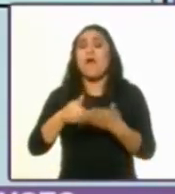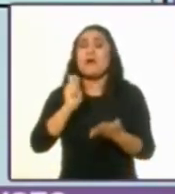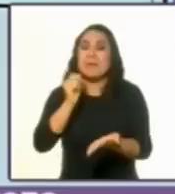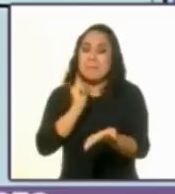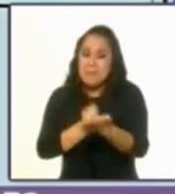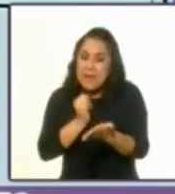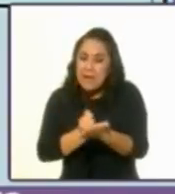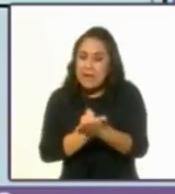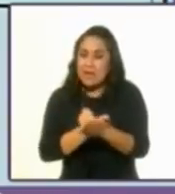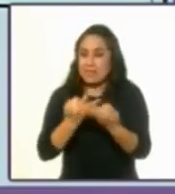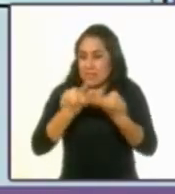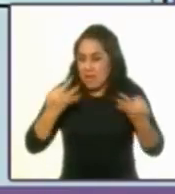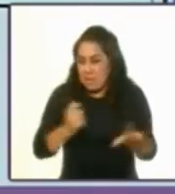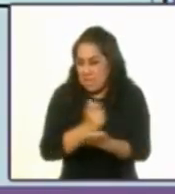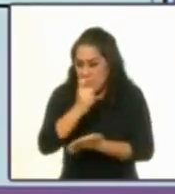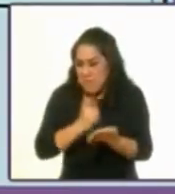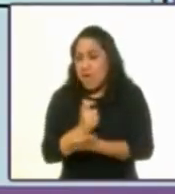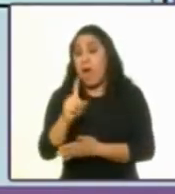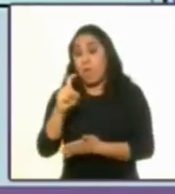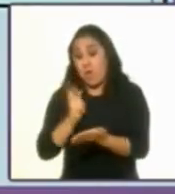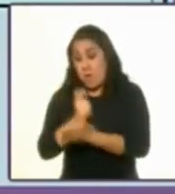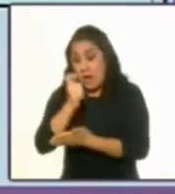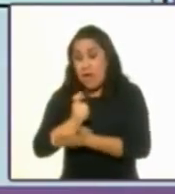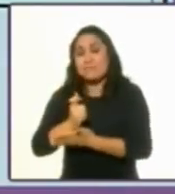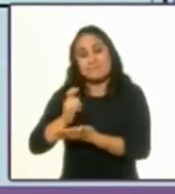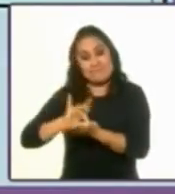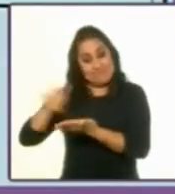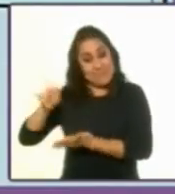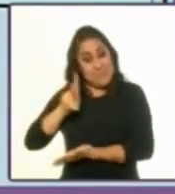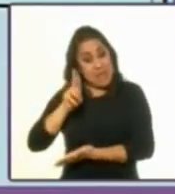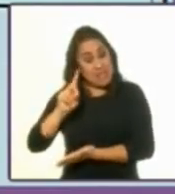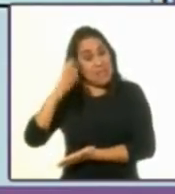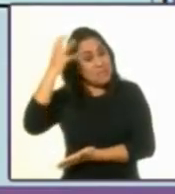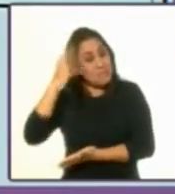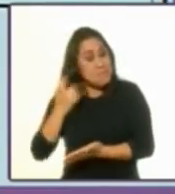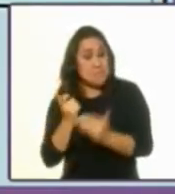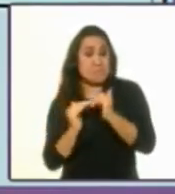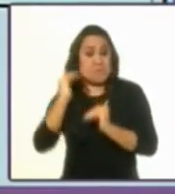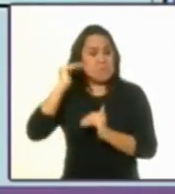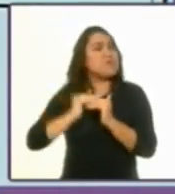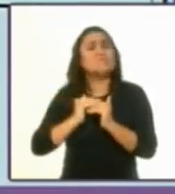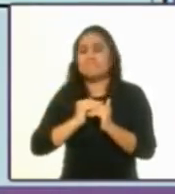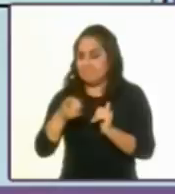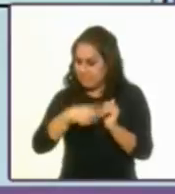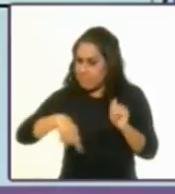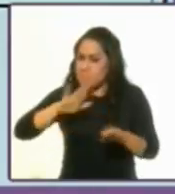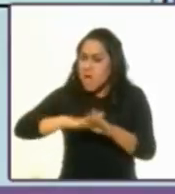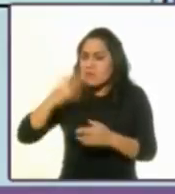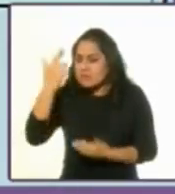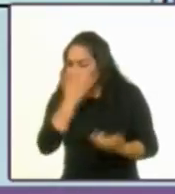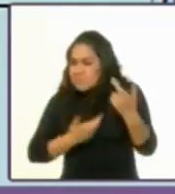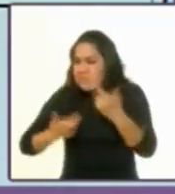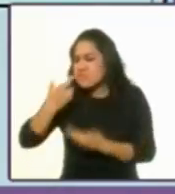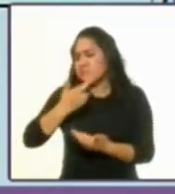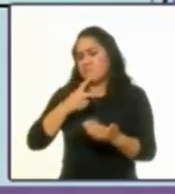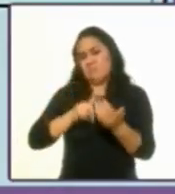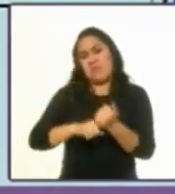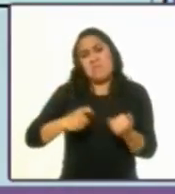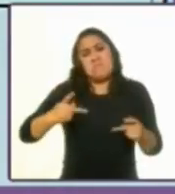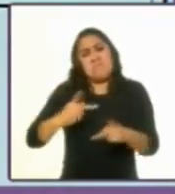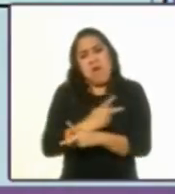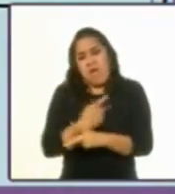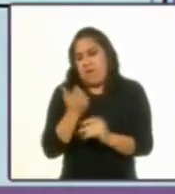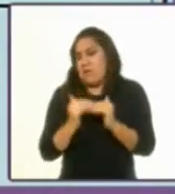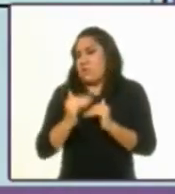del agua que subieron en el gobierno de pere de de alejandra barrales los vamos a revisar porque representan un grave acoso para la